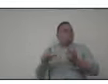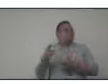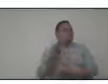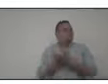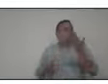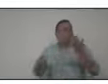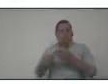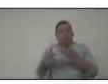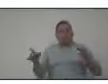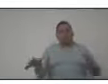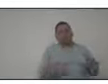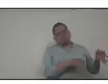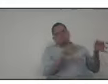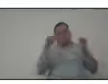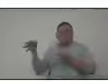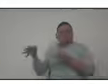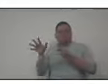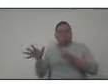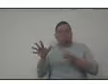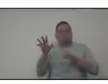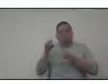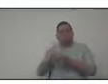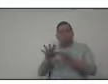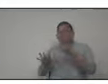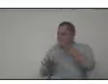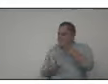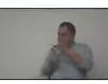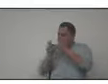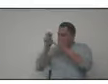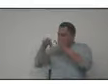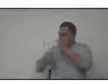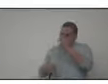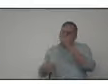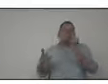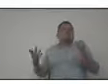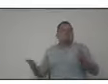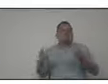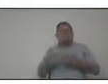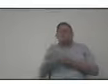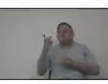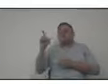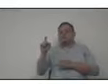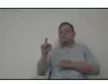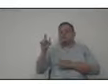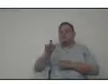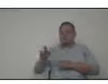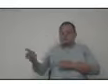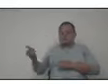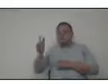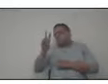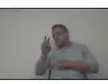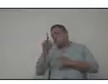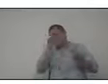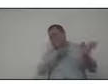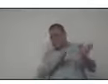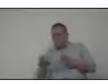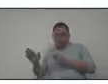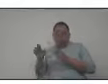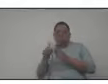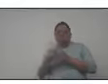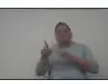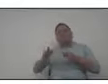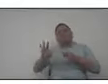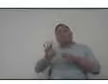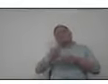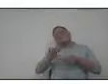la prórroga. En el componente científico, teníamos 6 órdenes, 7 estrategias, 36 actividades